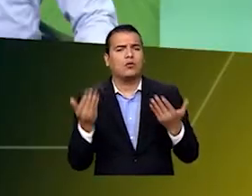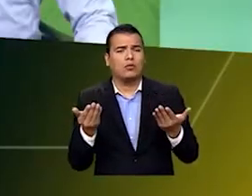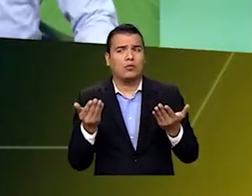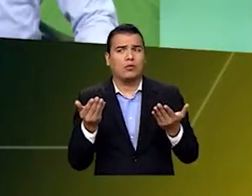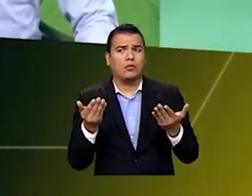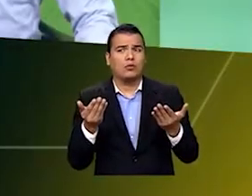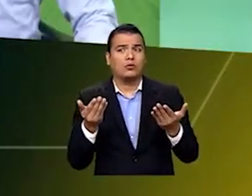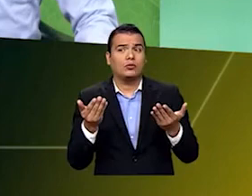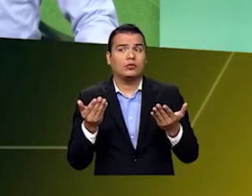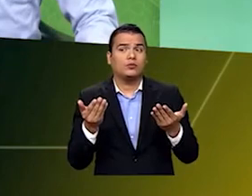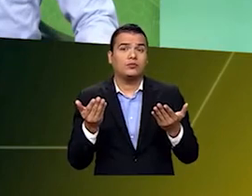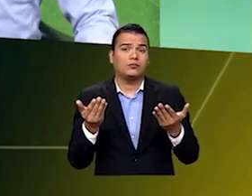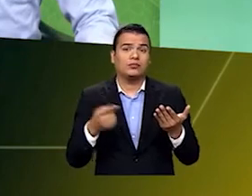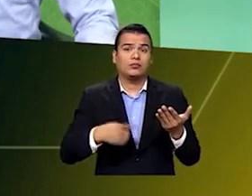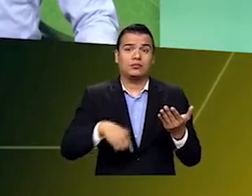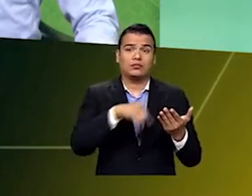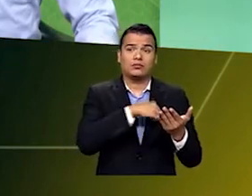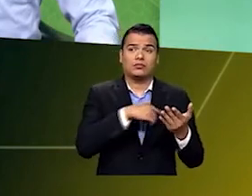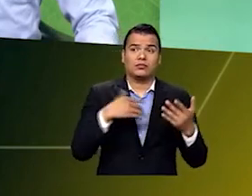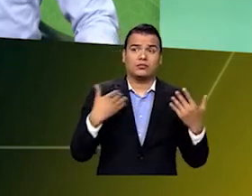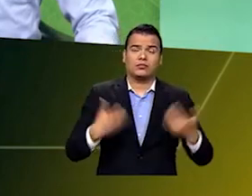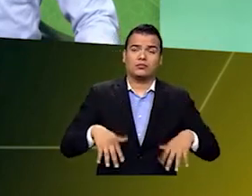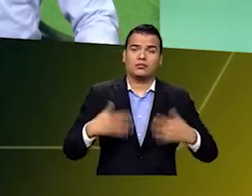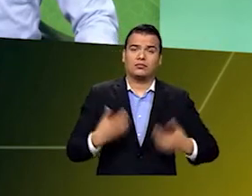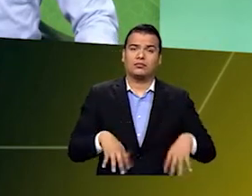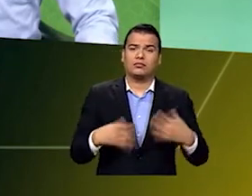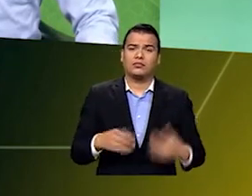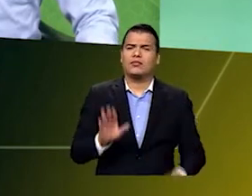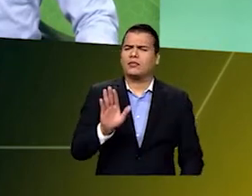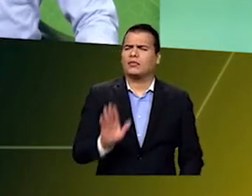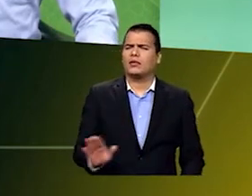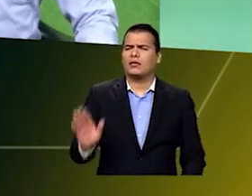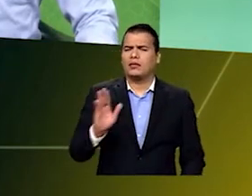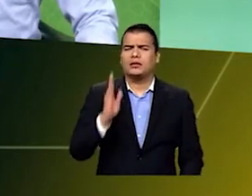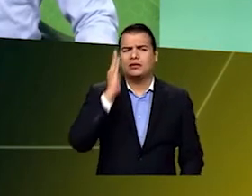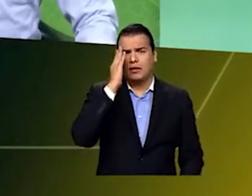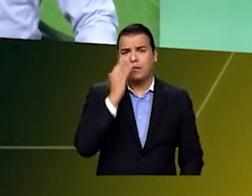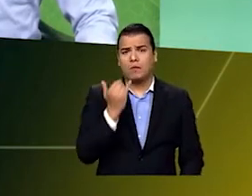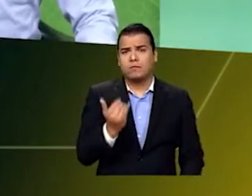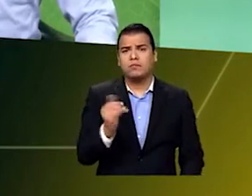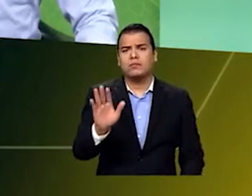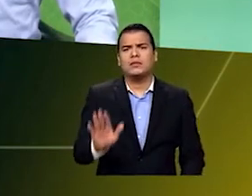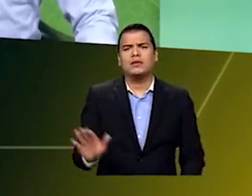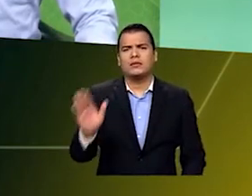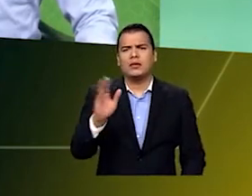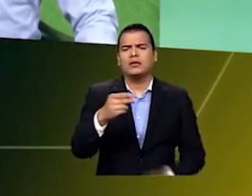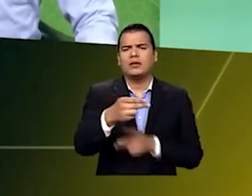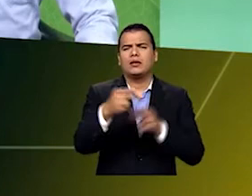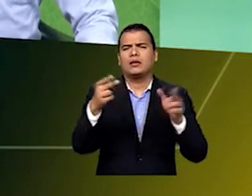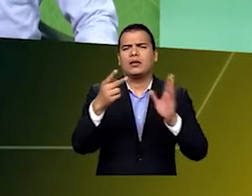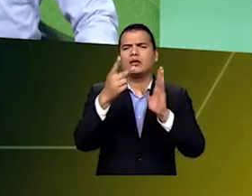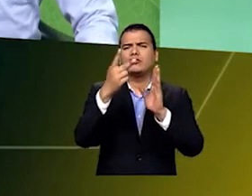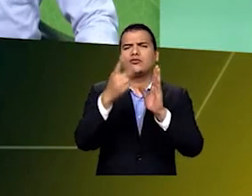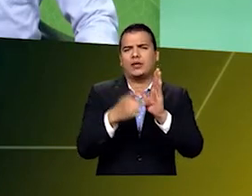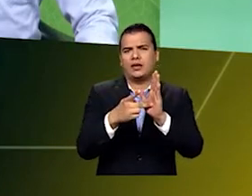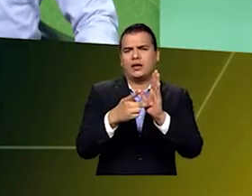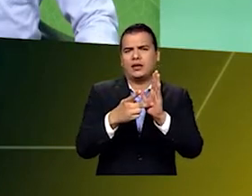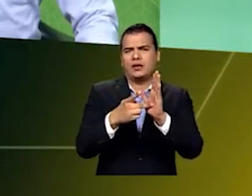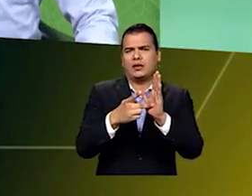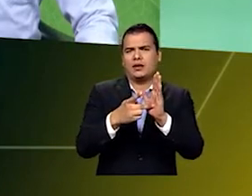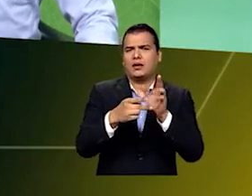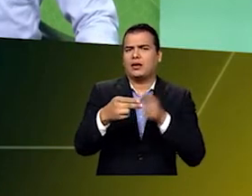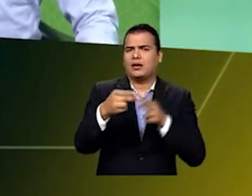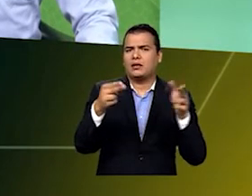privilegiado, ciertamente. Aunque el departamento tiene aproximadamente 2.000 hectáreas, en esas 2.000 hectáreas